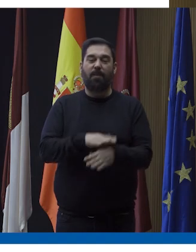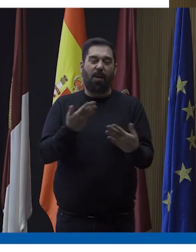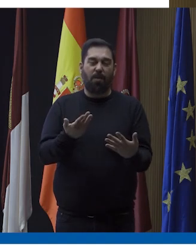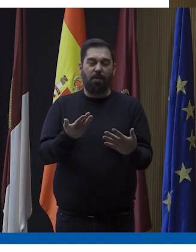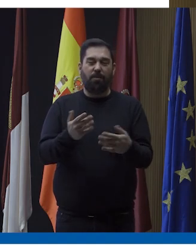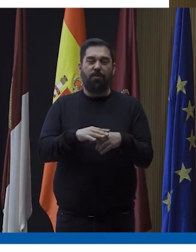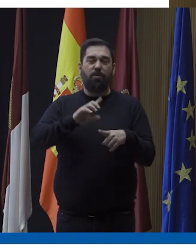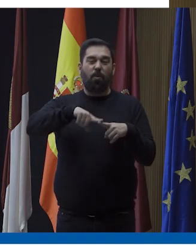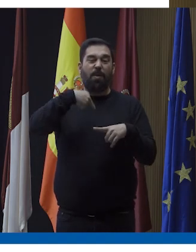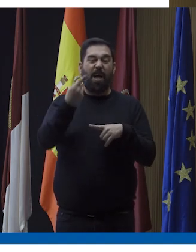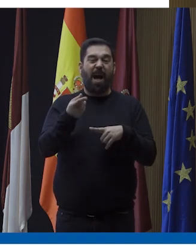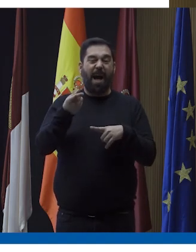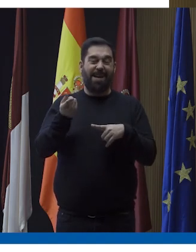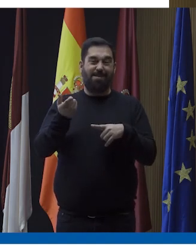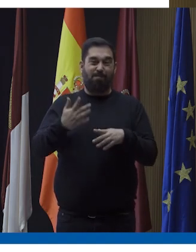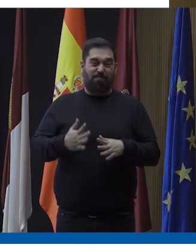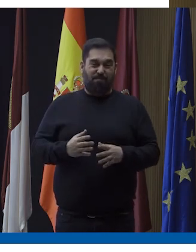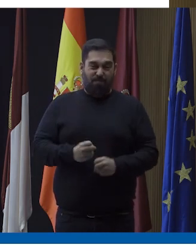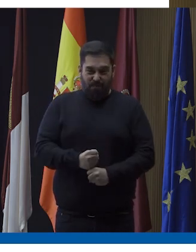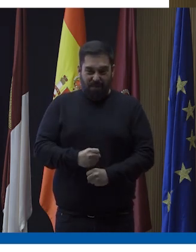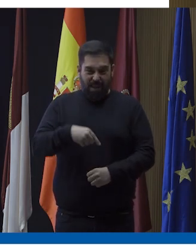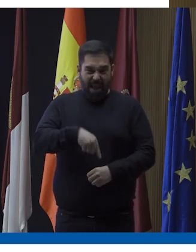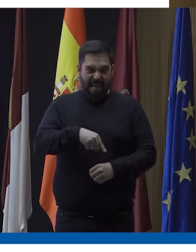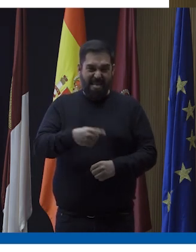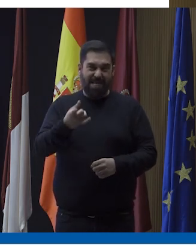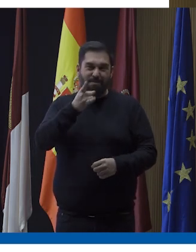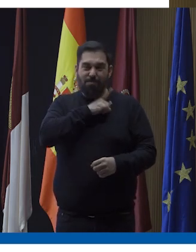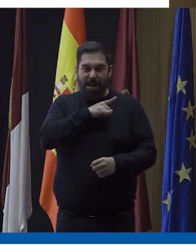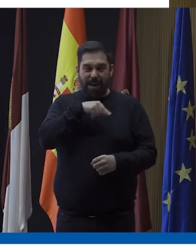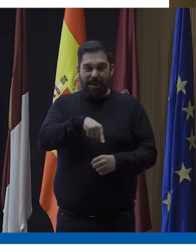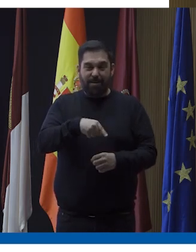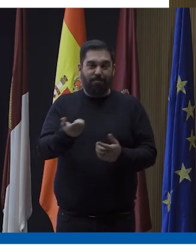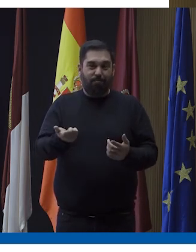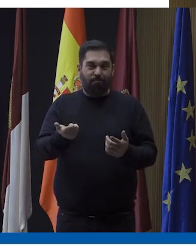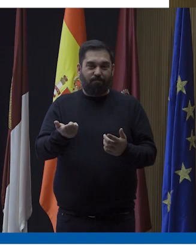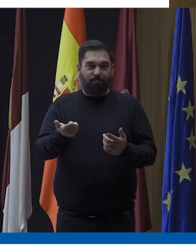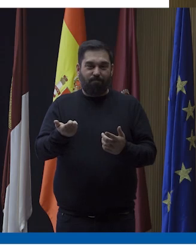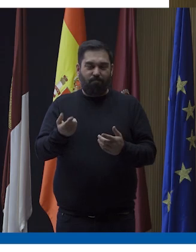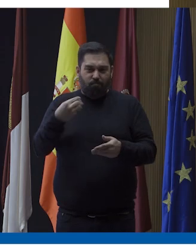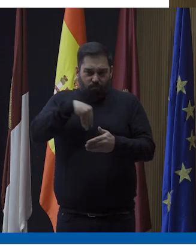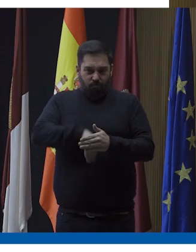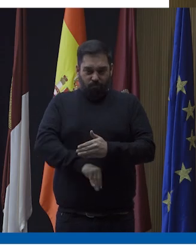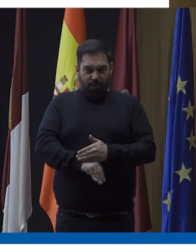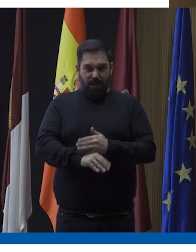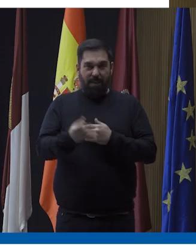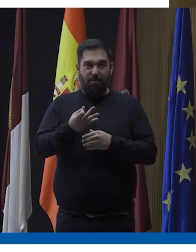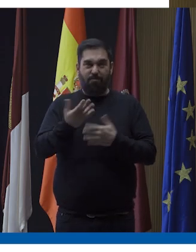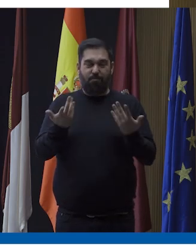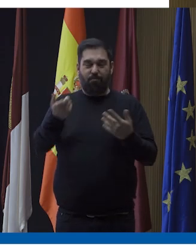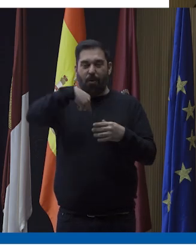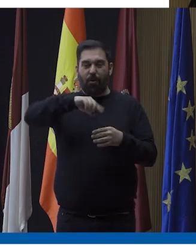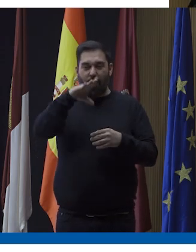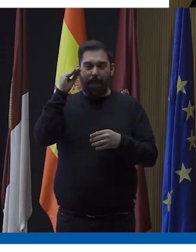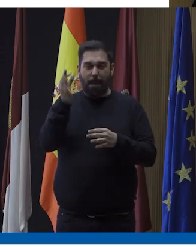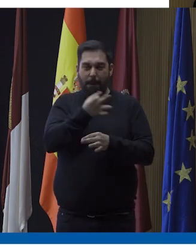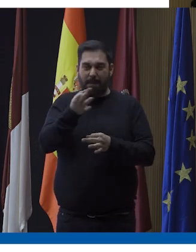cuando esas presiones se dirigen mal? Pues que van a anteriorizarse. Y esto lo van a entender muy bien con